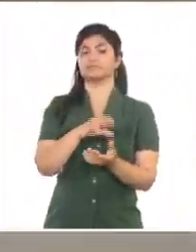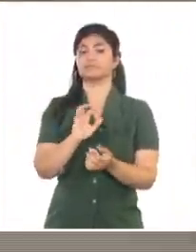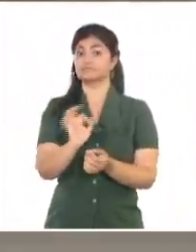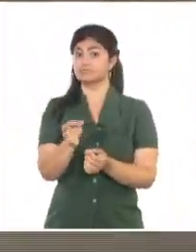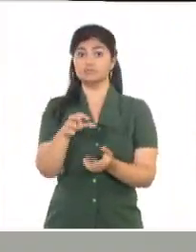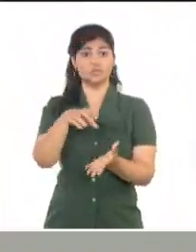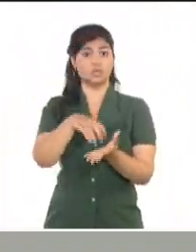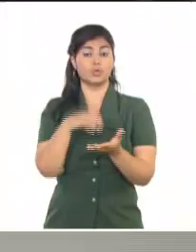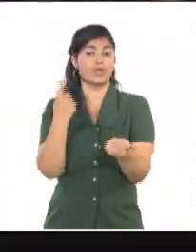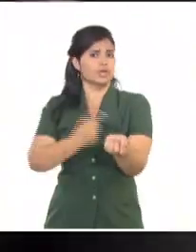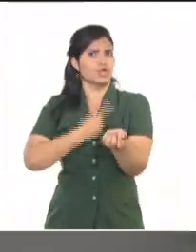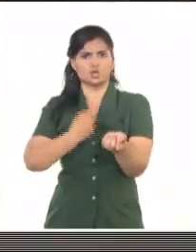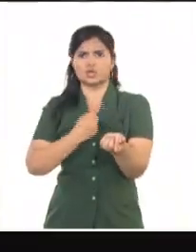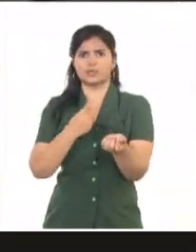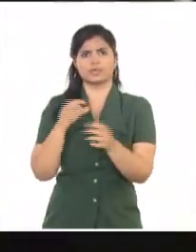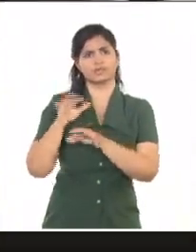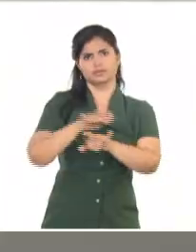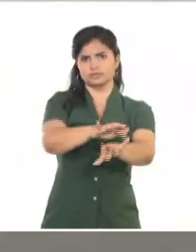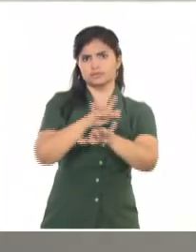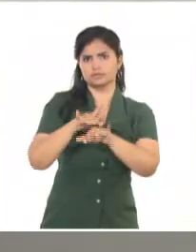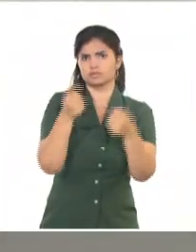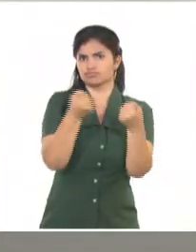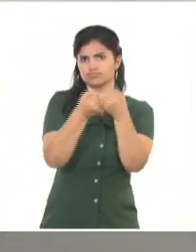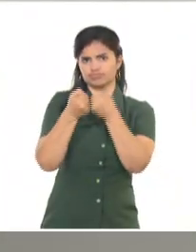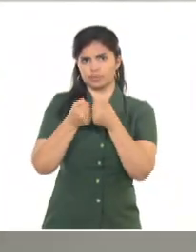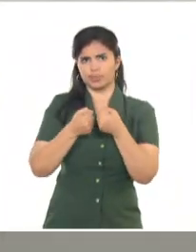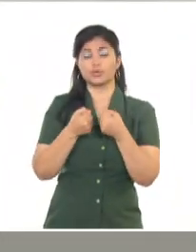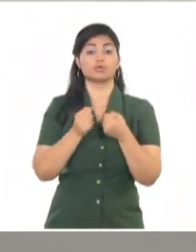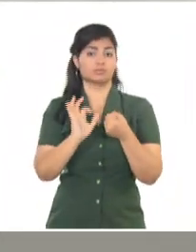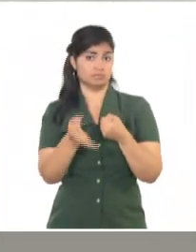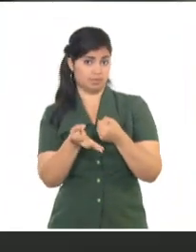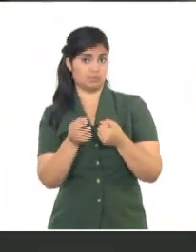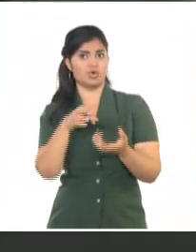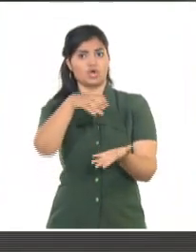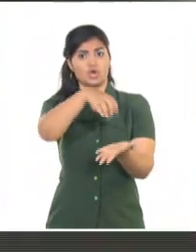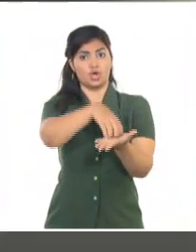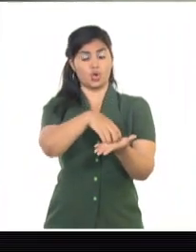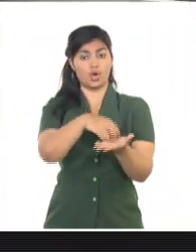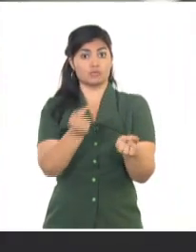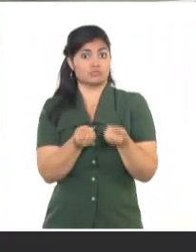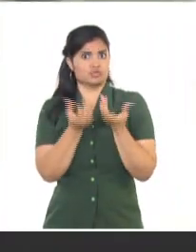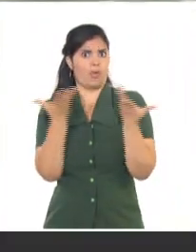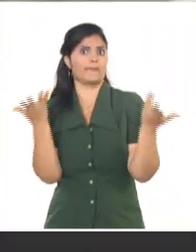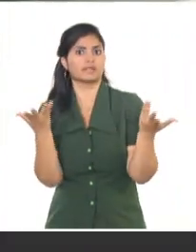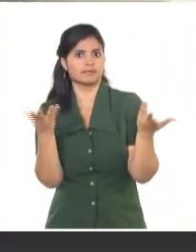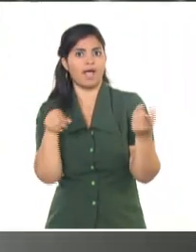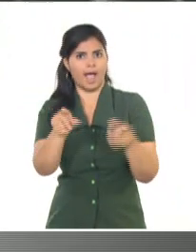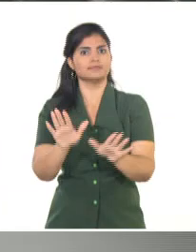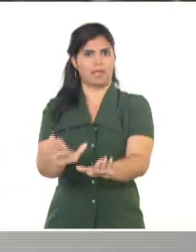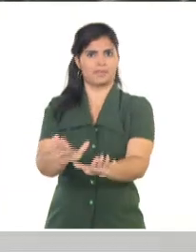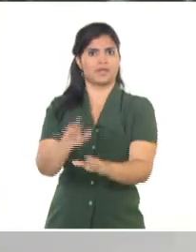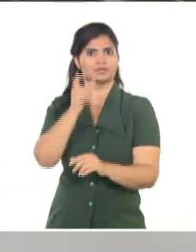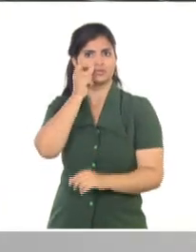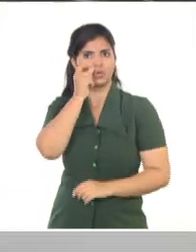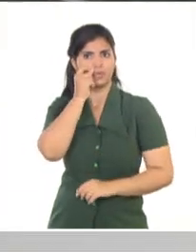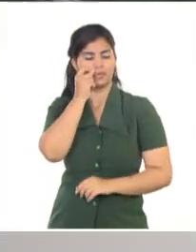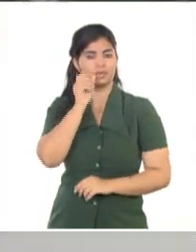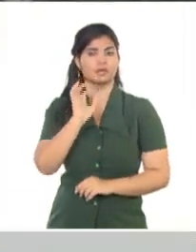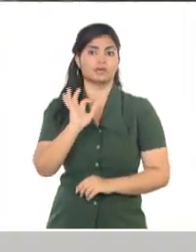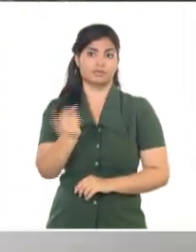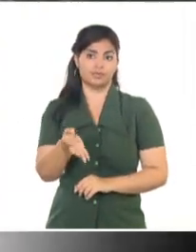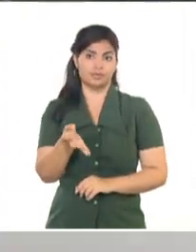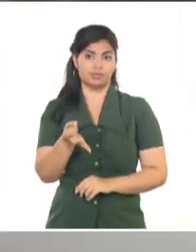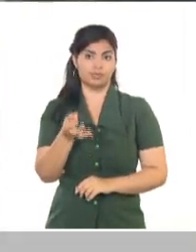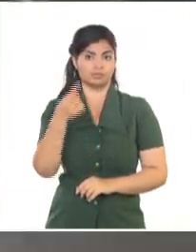campamentos habituales. Una avanzada española que se había ocultado en el arroyo lo sorprende y hiere mortalmente de un balazo en la sien derecha al